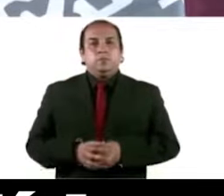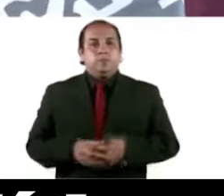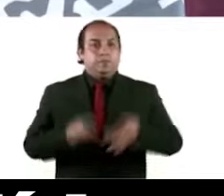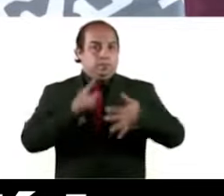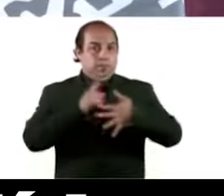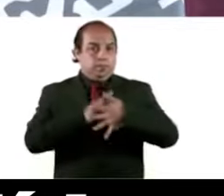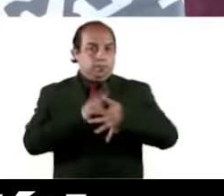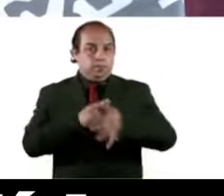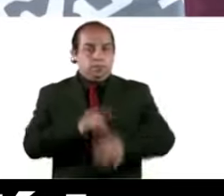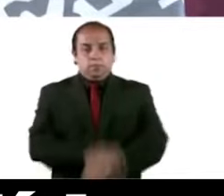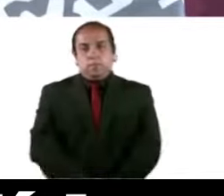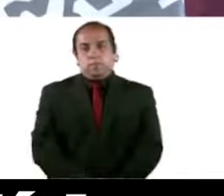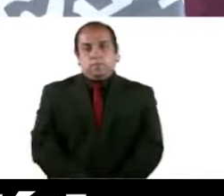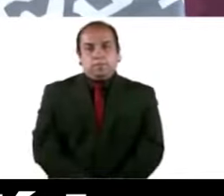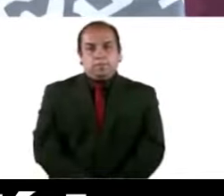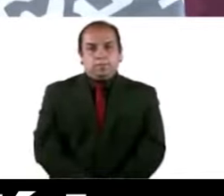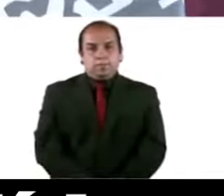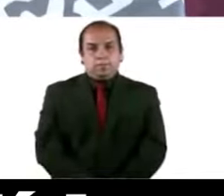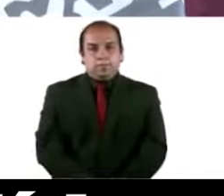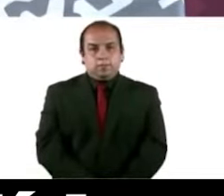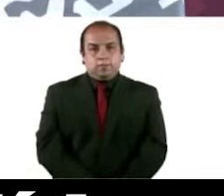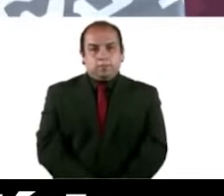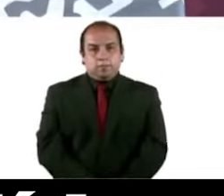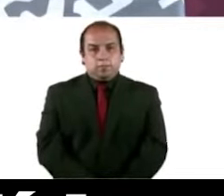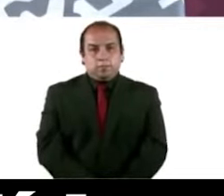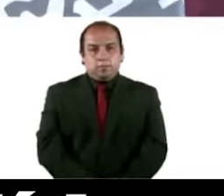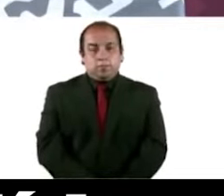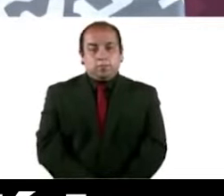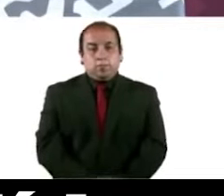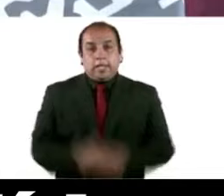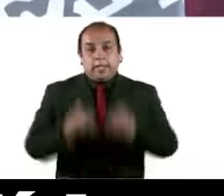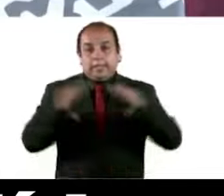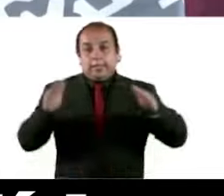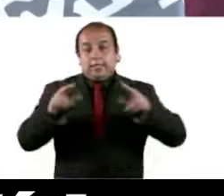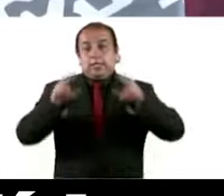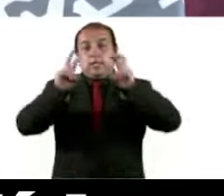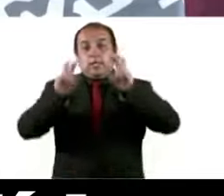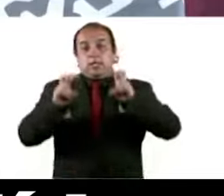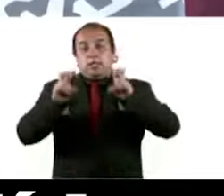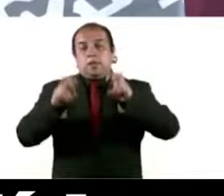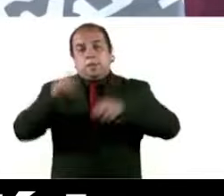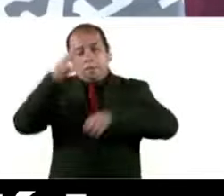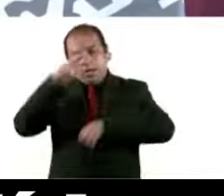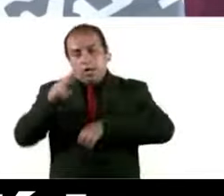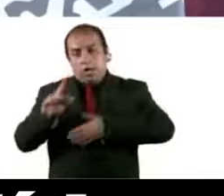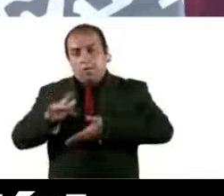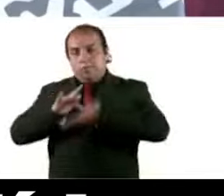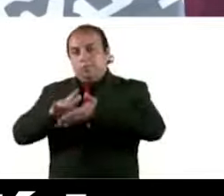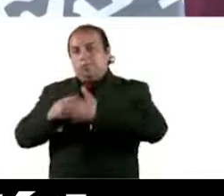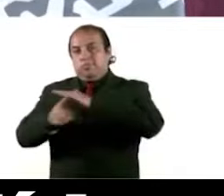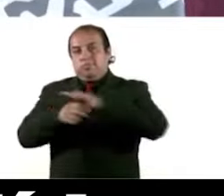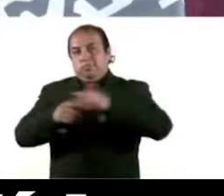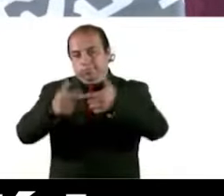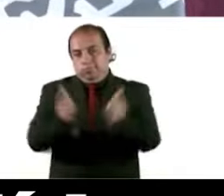Quinto acto, al mismo tiempo sale un asunto de Mexicanos por la Corrupción.